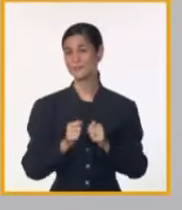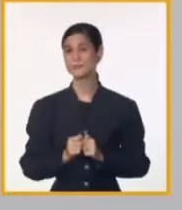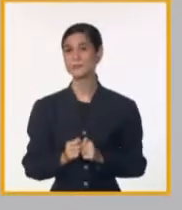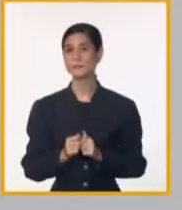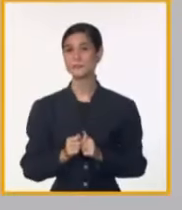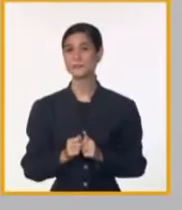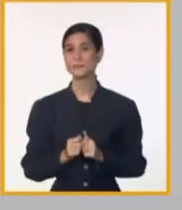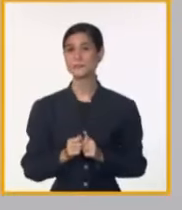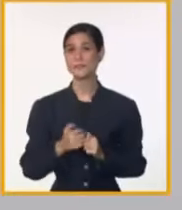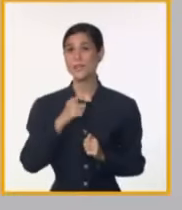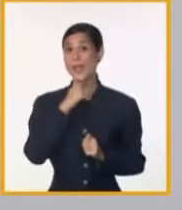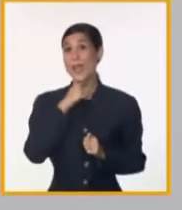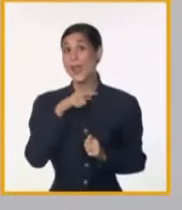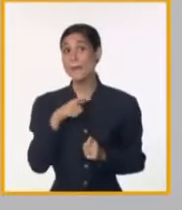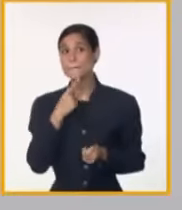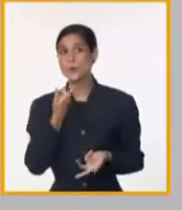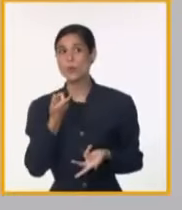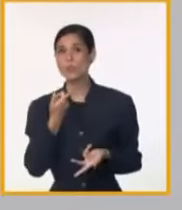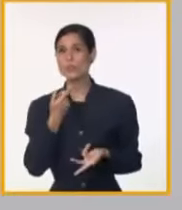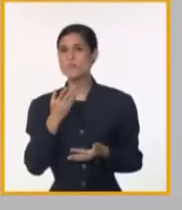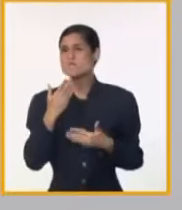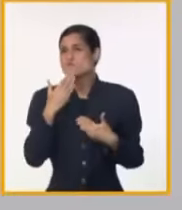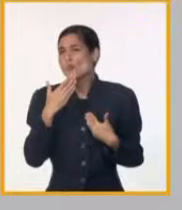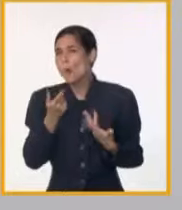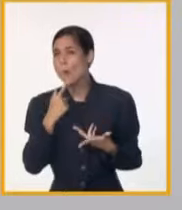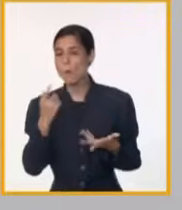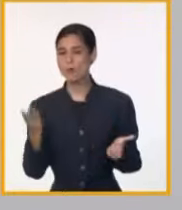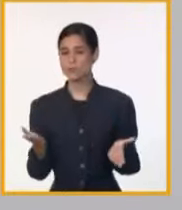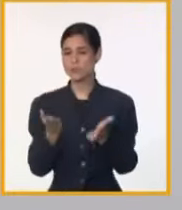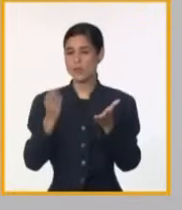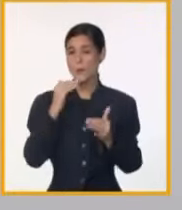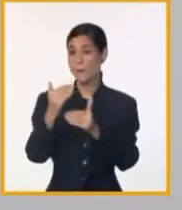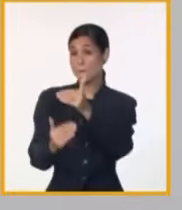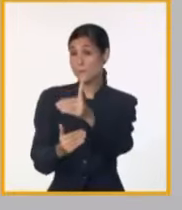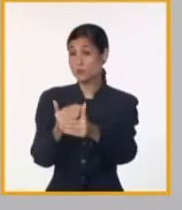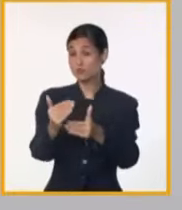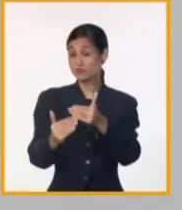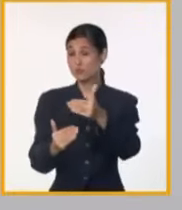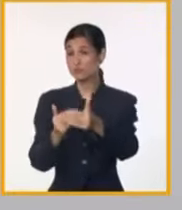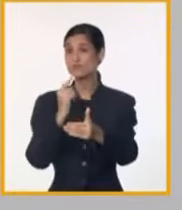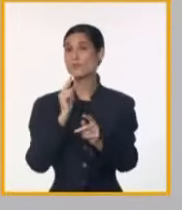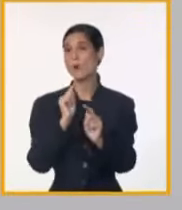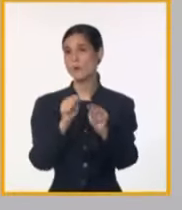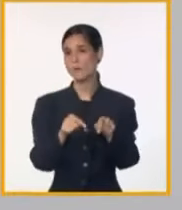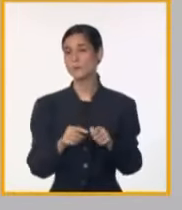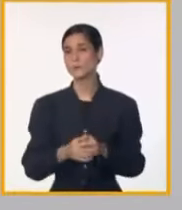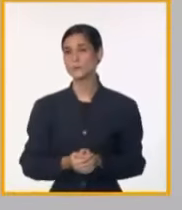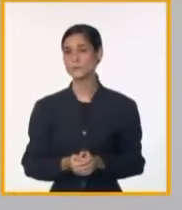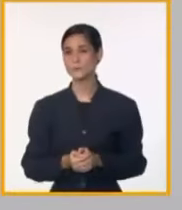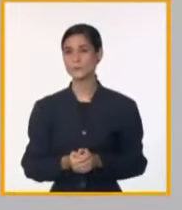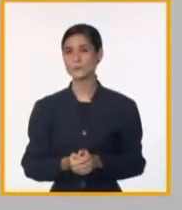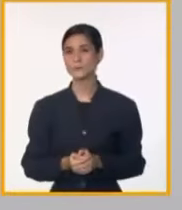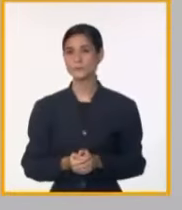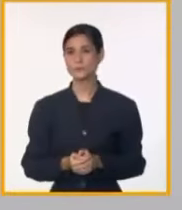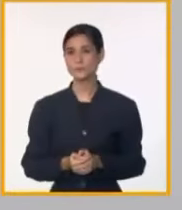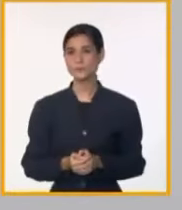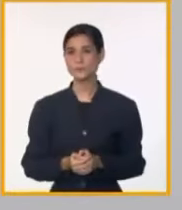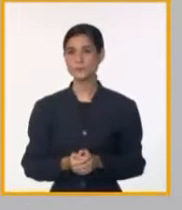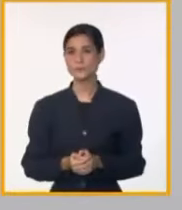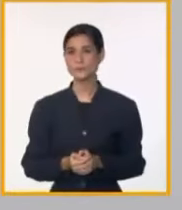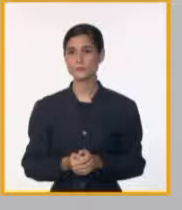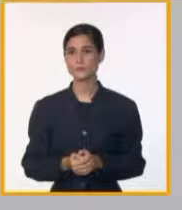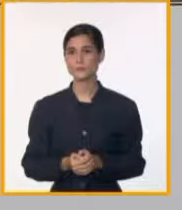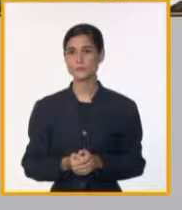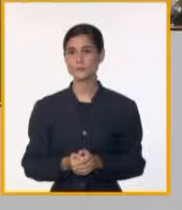distorsionado el el desarrollo de lo que está pasando y las cuestiones que están ahora lo la primera consecuencia que